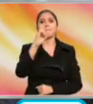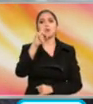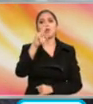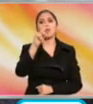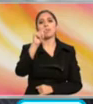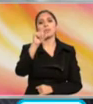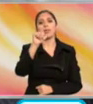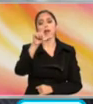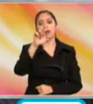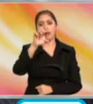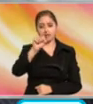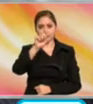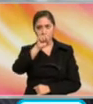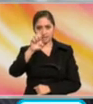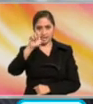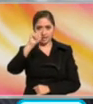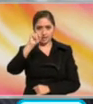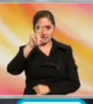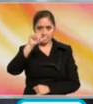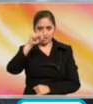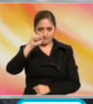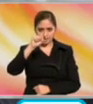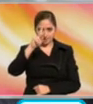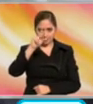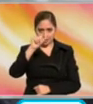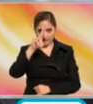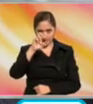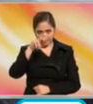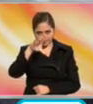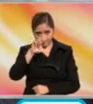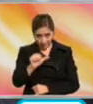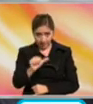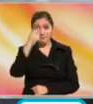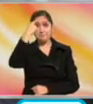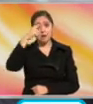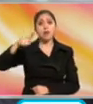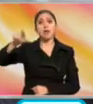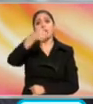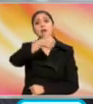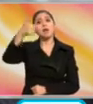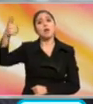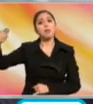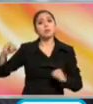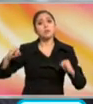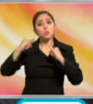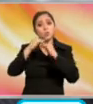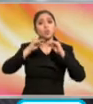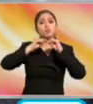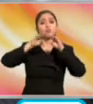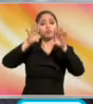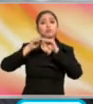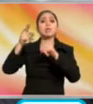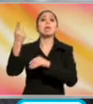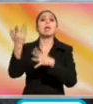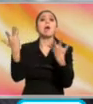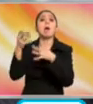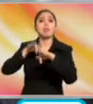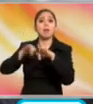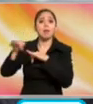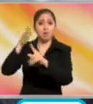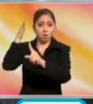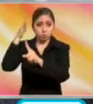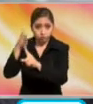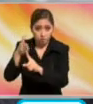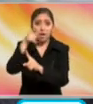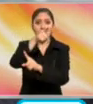portales, nosotros supervisamos que las instituciones suban la información, Y en la Ciudad de México sí ha sido un referente en el tema Claro.